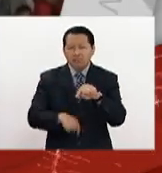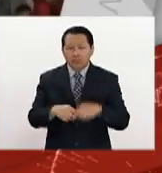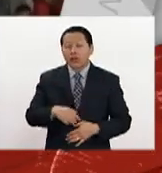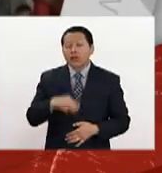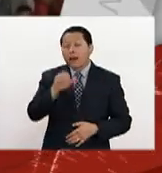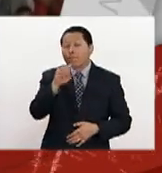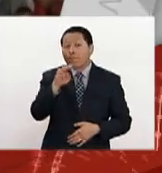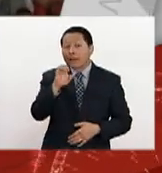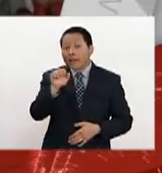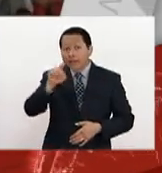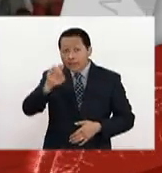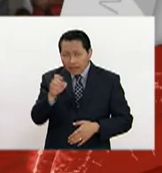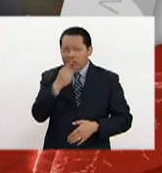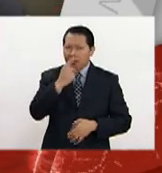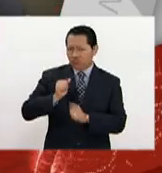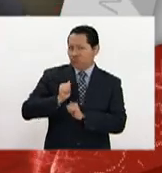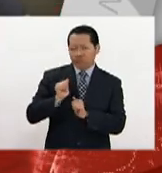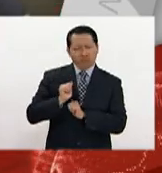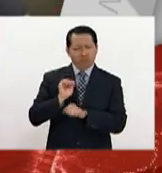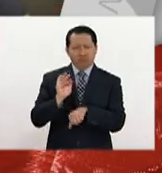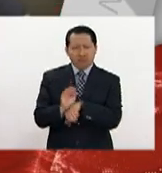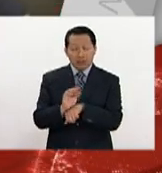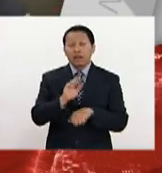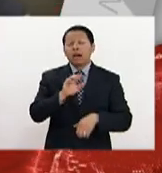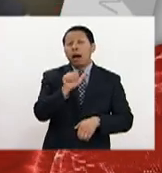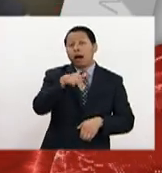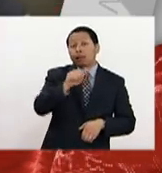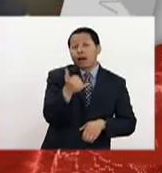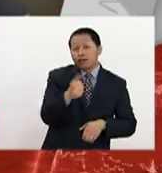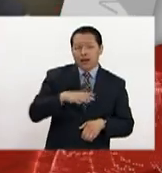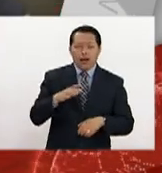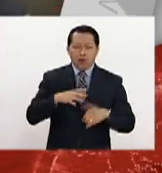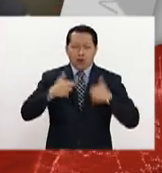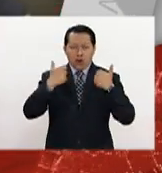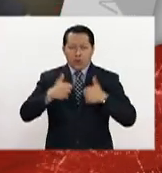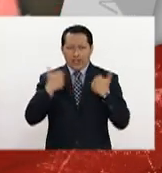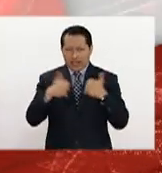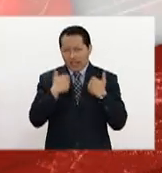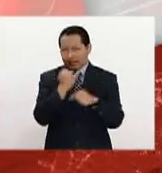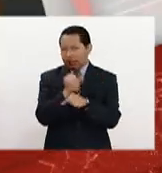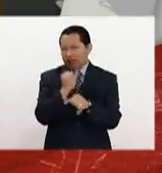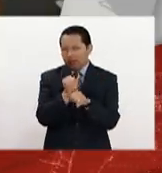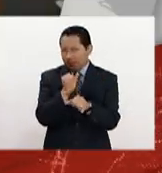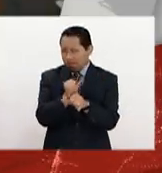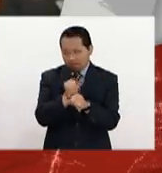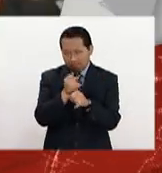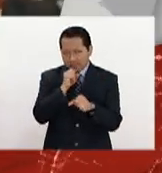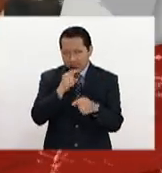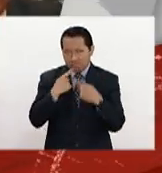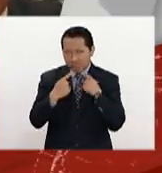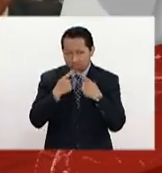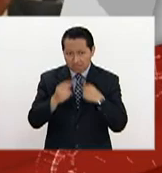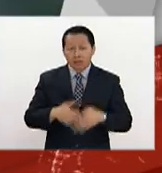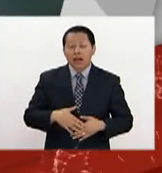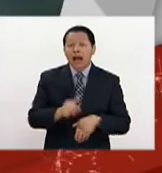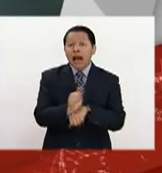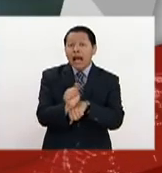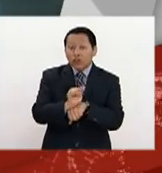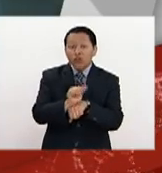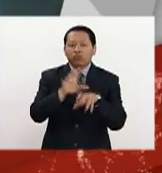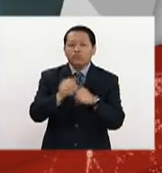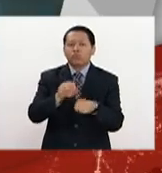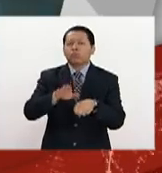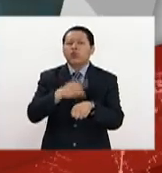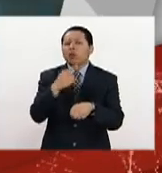de confianza a las Fuerzas Armadas y Ricardo Anaya platica con jóvenes vía internet. Detienen a un actor por el asesinato